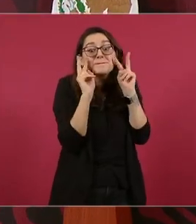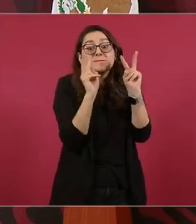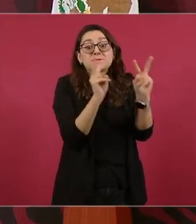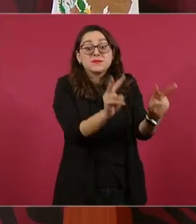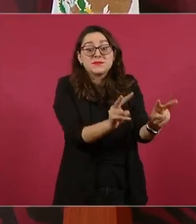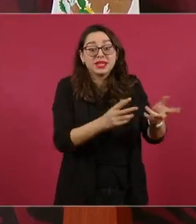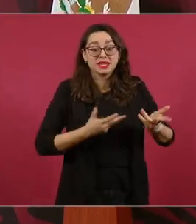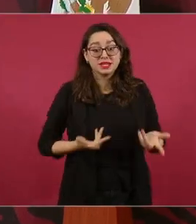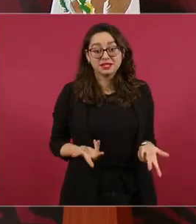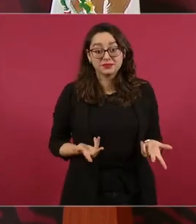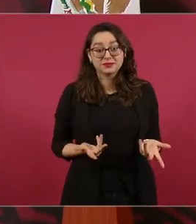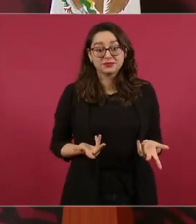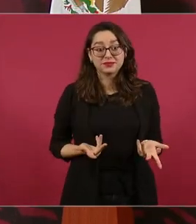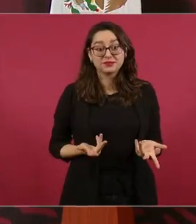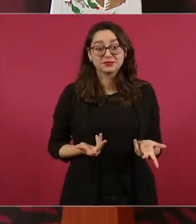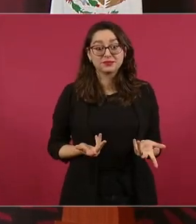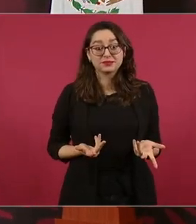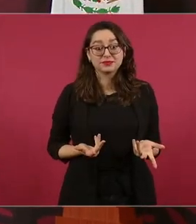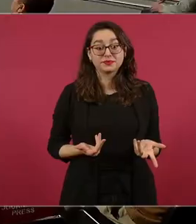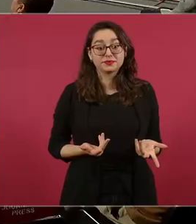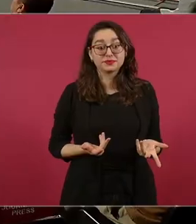por este distribuidor,